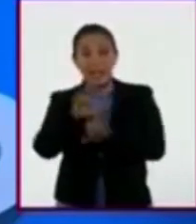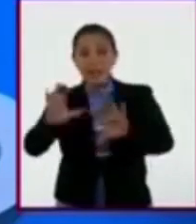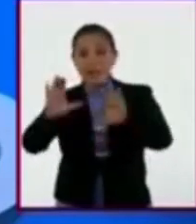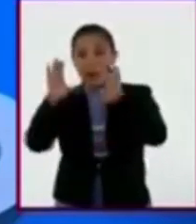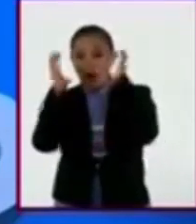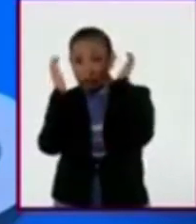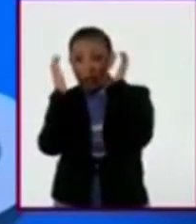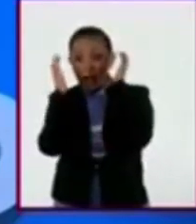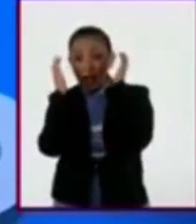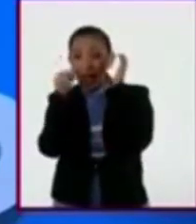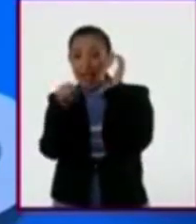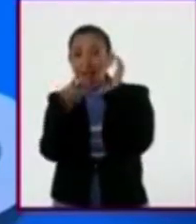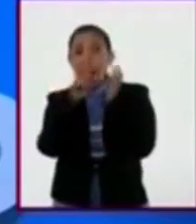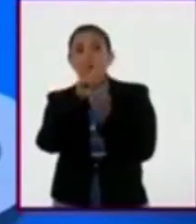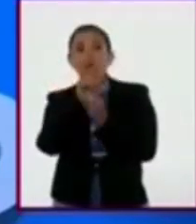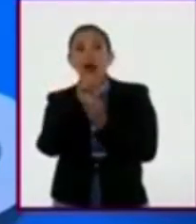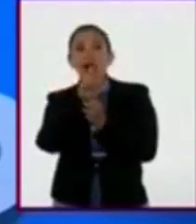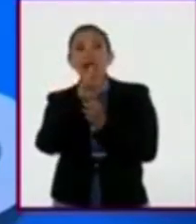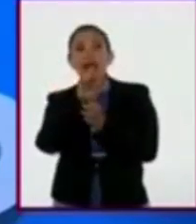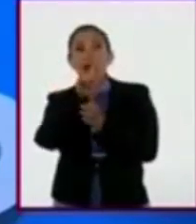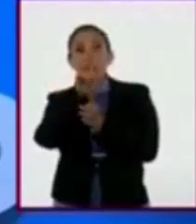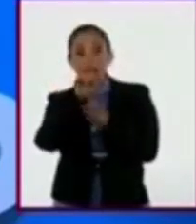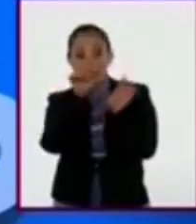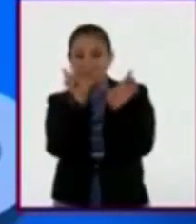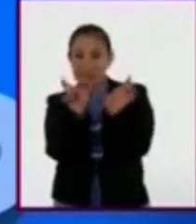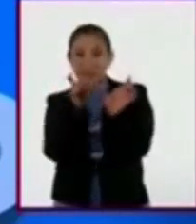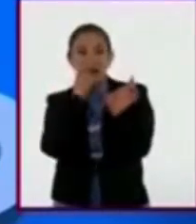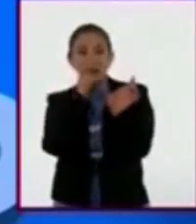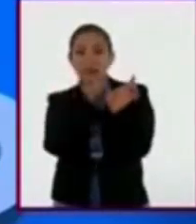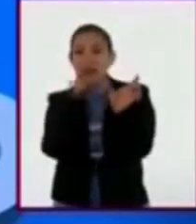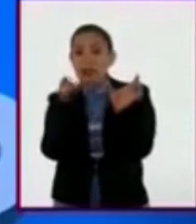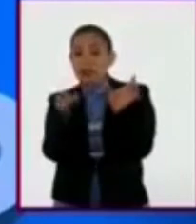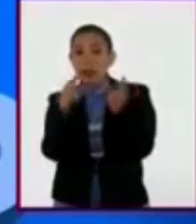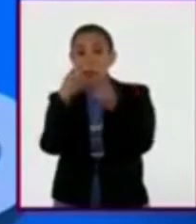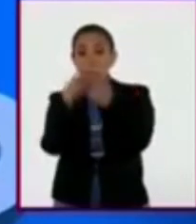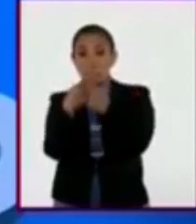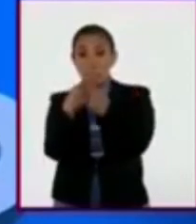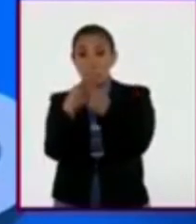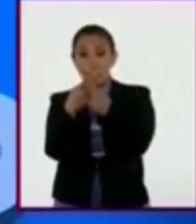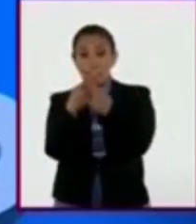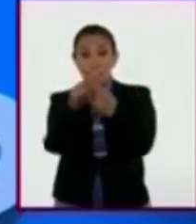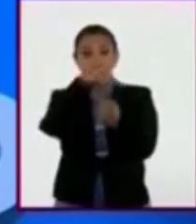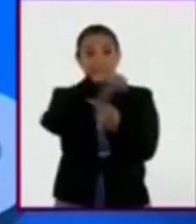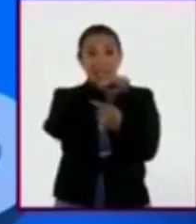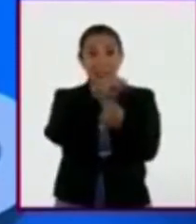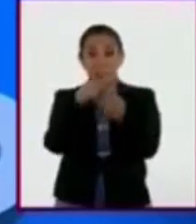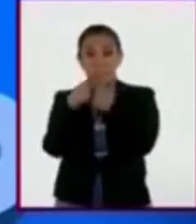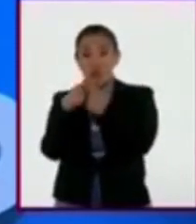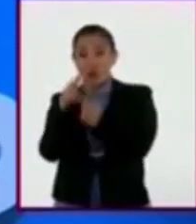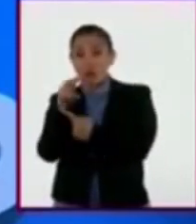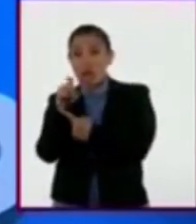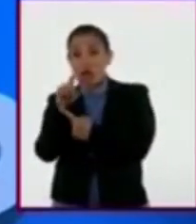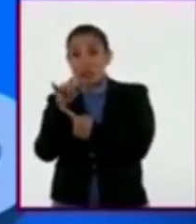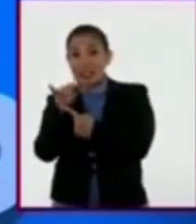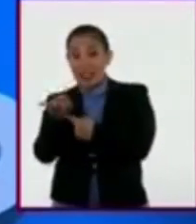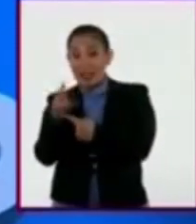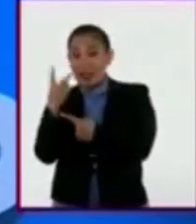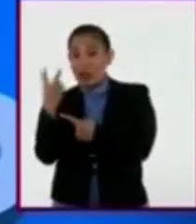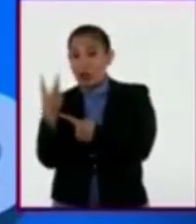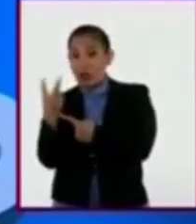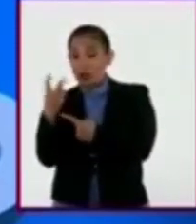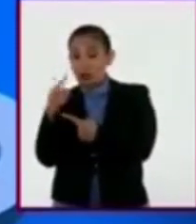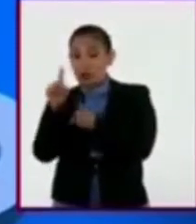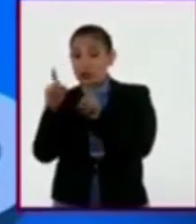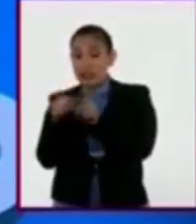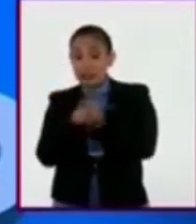velocidad son nuestras variables. Y esta nos dice que al multiplicar la masa por la velocidad al cuadrado y dividirlo